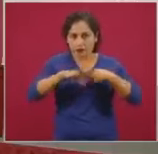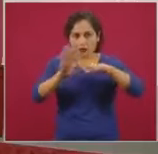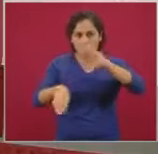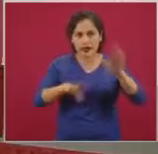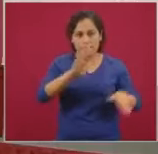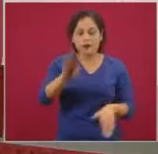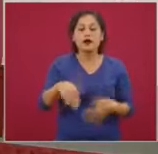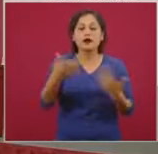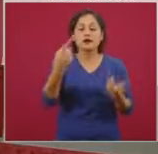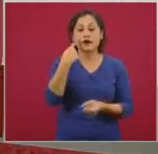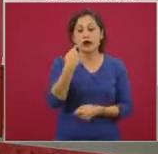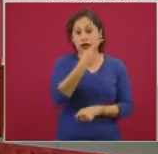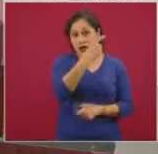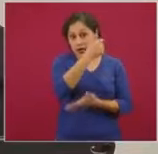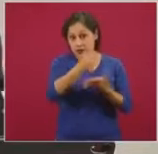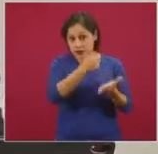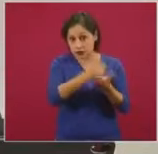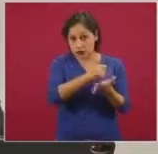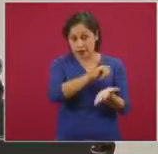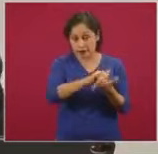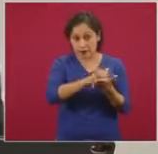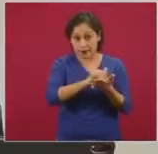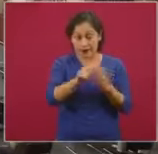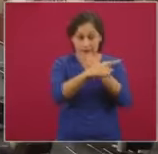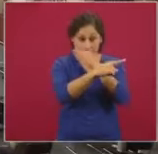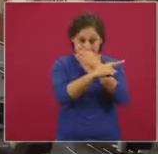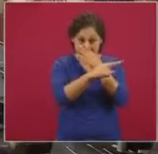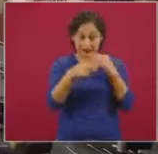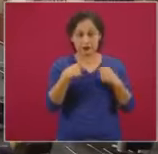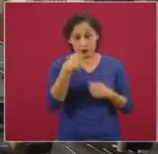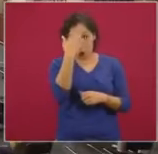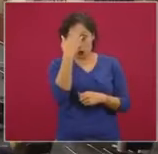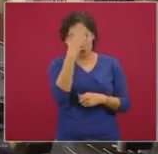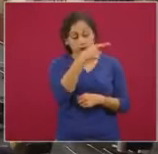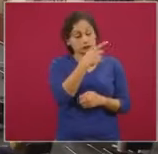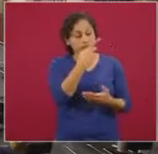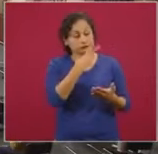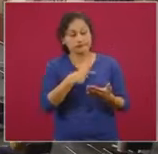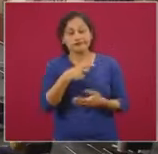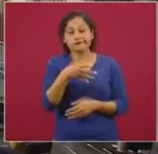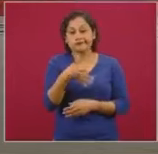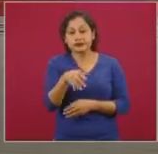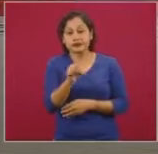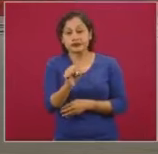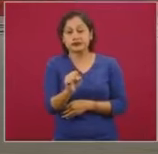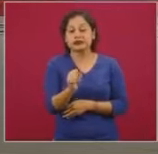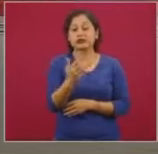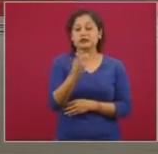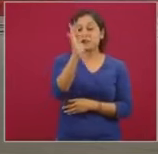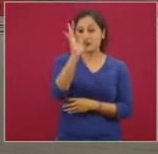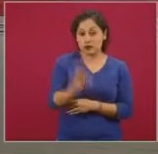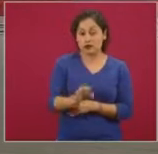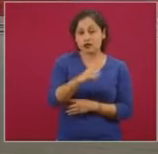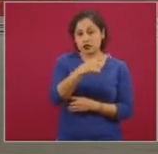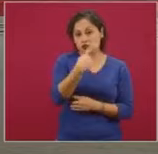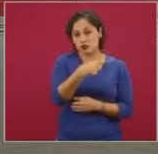El reporte de la ciudad de Nueva York, que es el que conozco mejor, más o menos estimó 65% del exceso de mortalidad explicado por